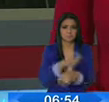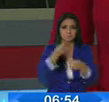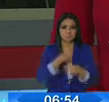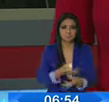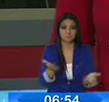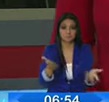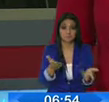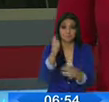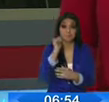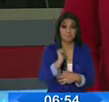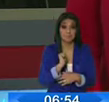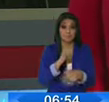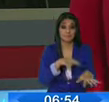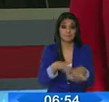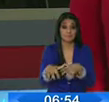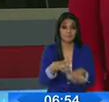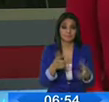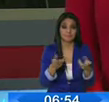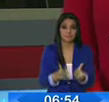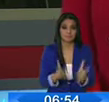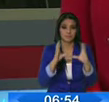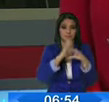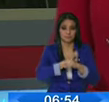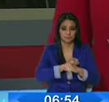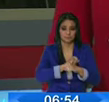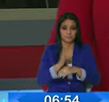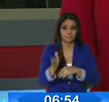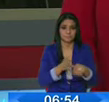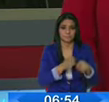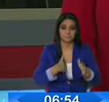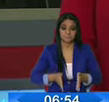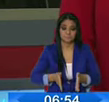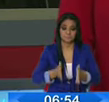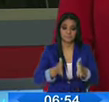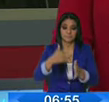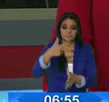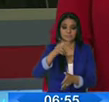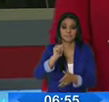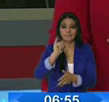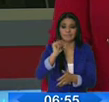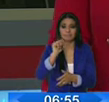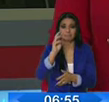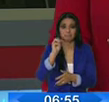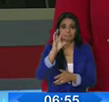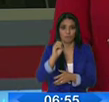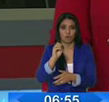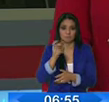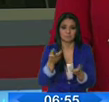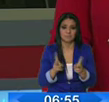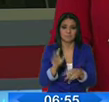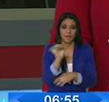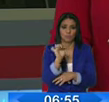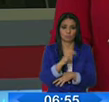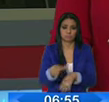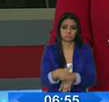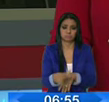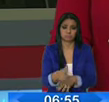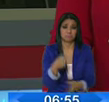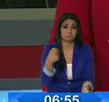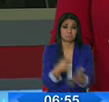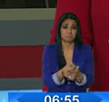de la jornada del día de ayer y noche empezamos contándoles que no había tiempo el torneado balzapamba un accidente de tránsito dejó cinco personas